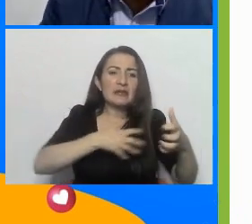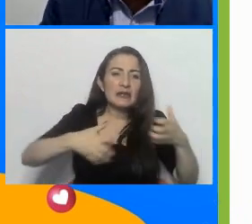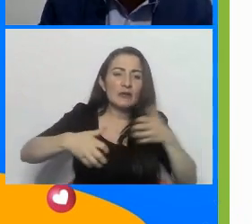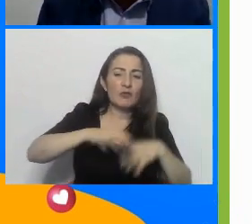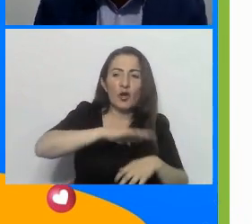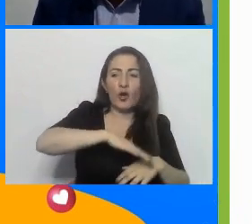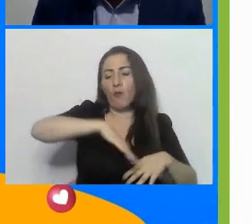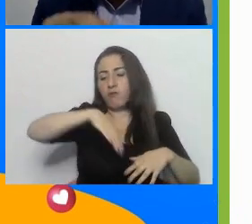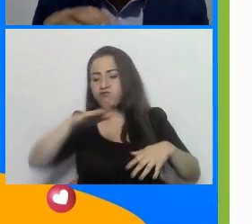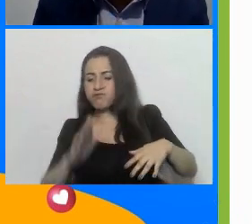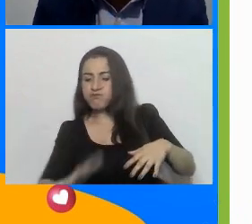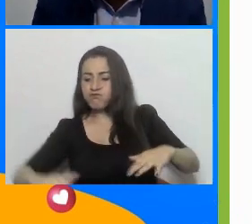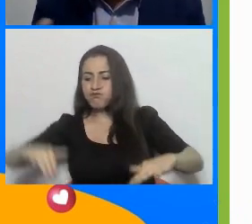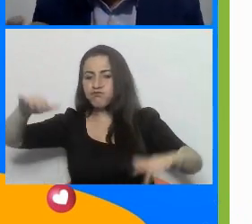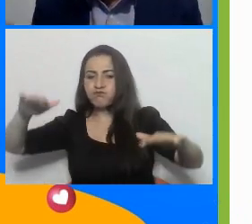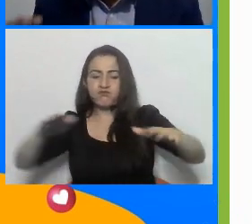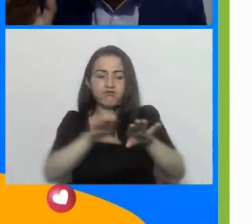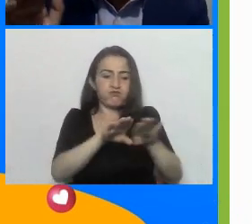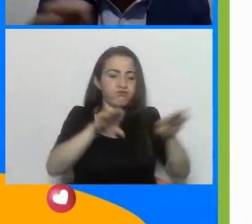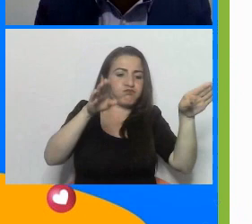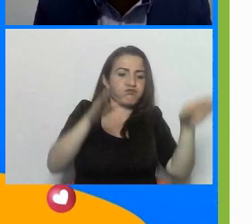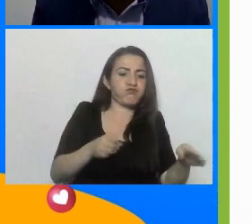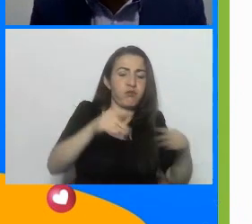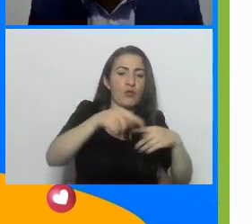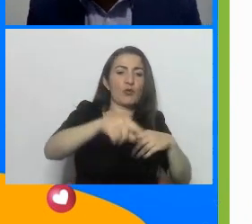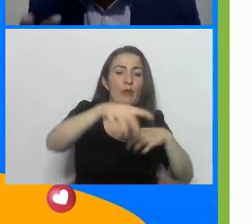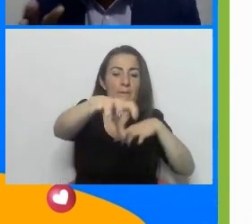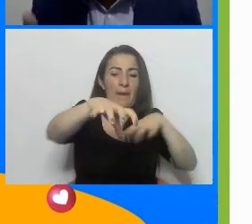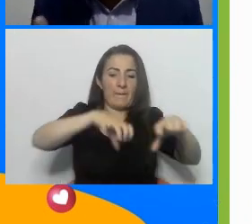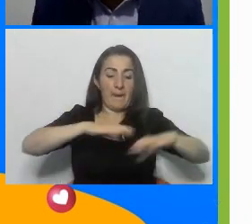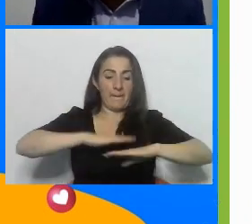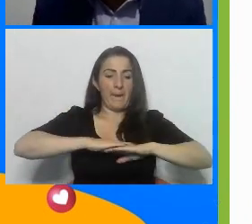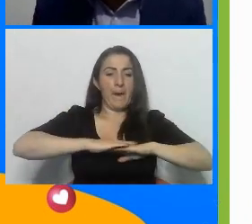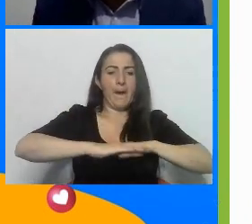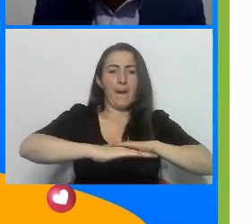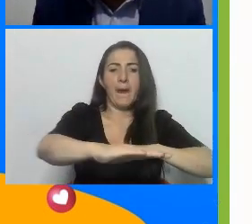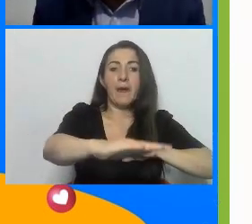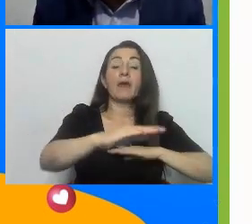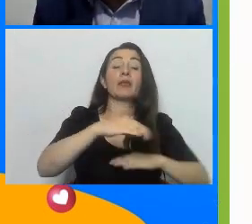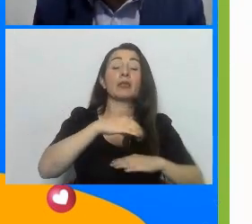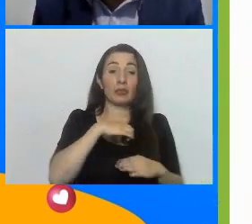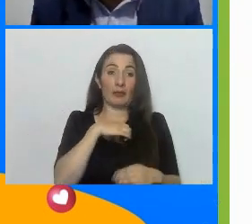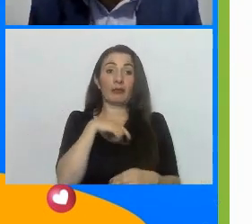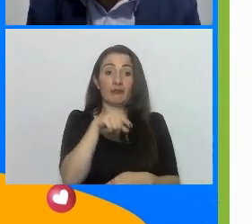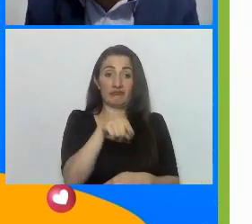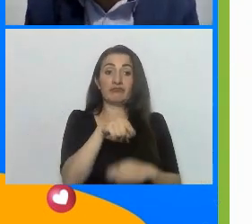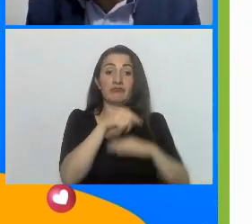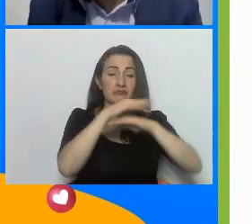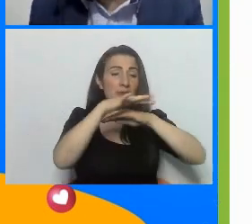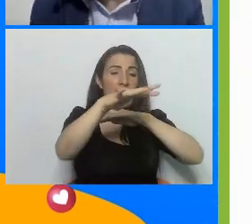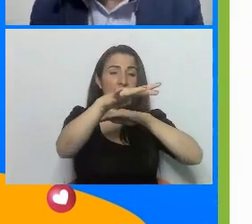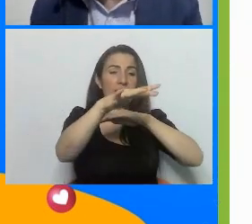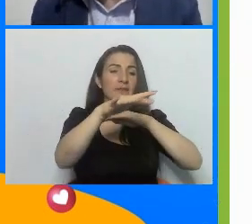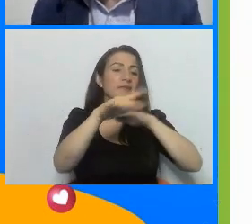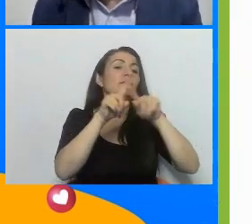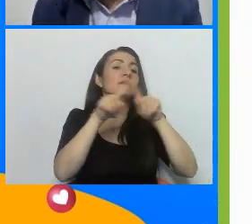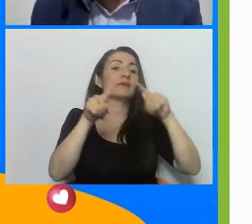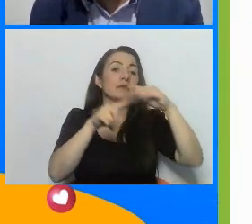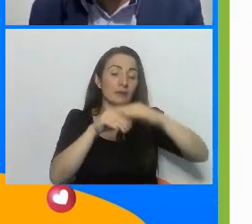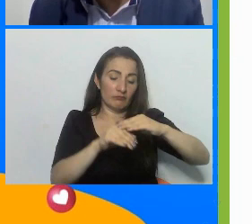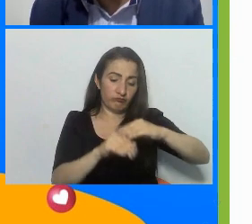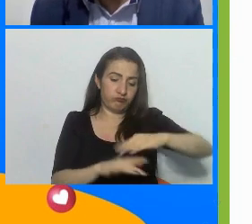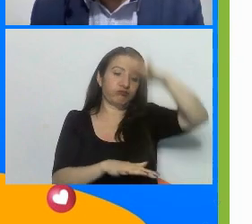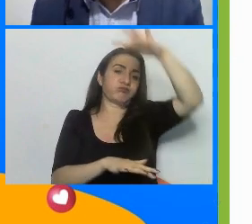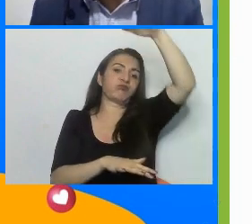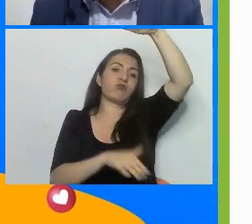montañosos, relieves, hay mesetas, ¿sí? Hay planicies. La única diferencia, la única y chiquitica, es que están cubiertas de